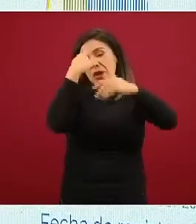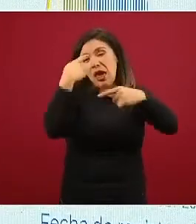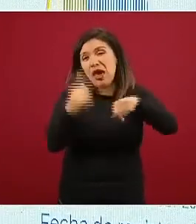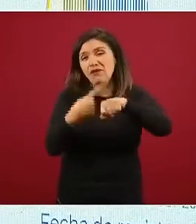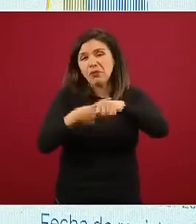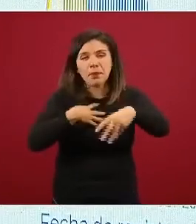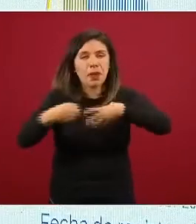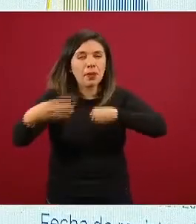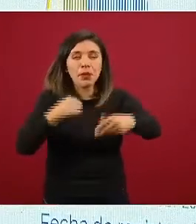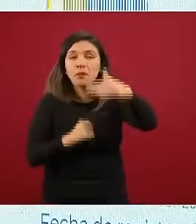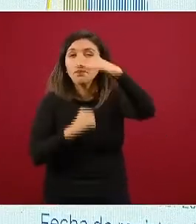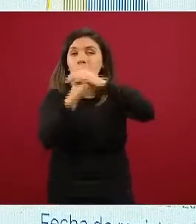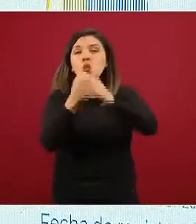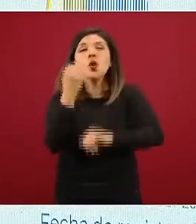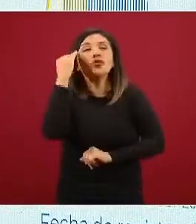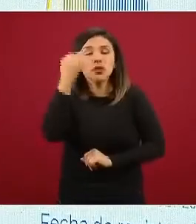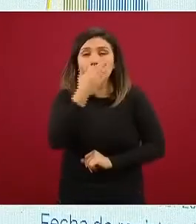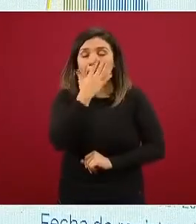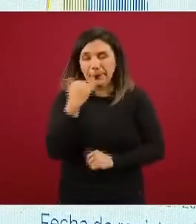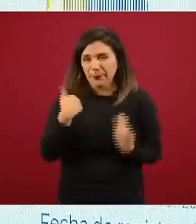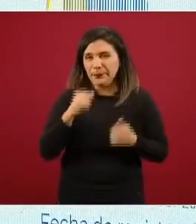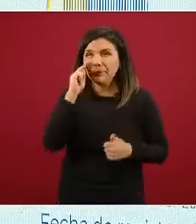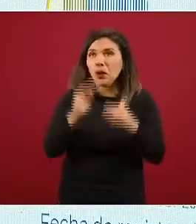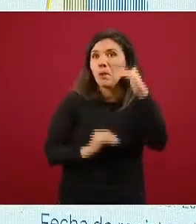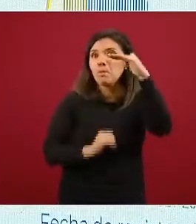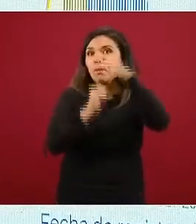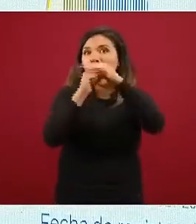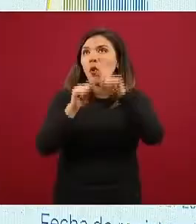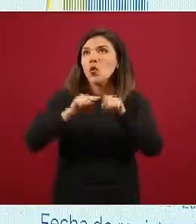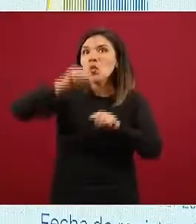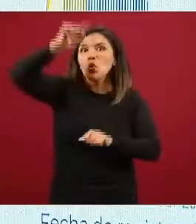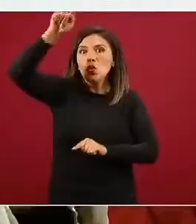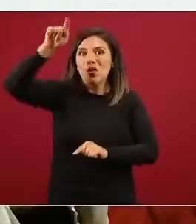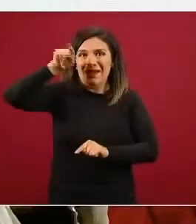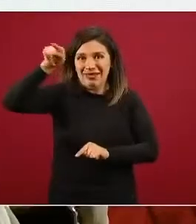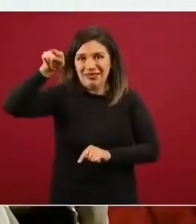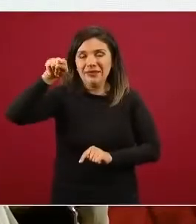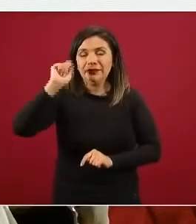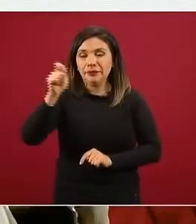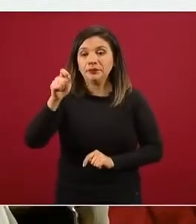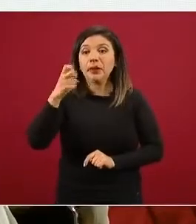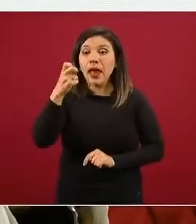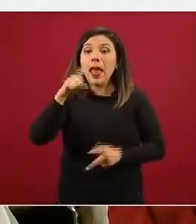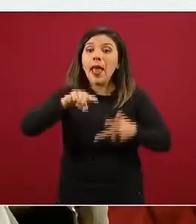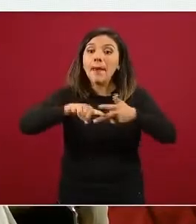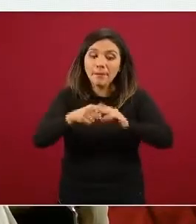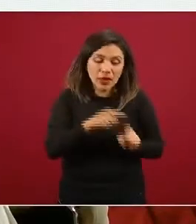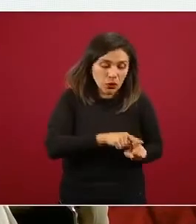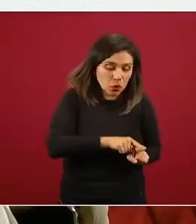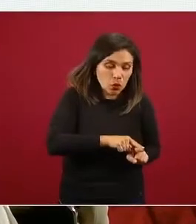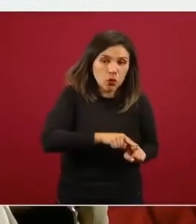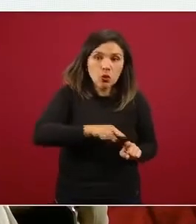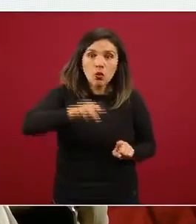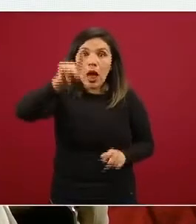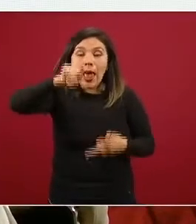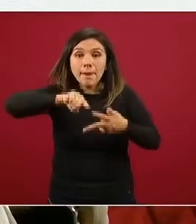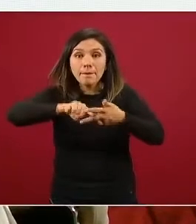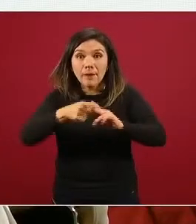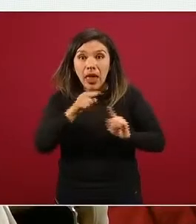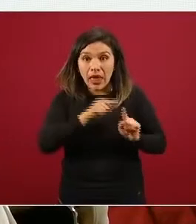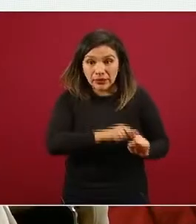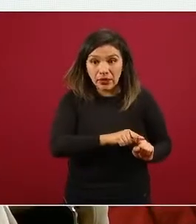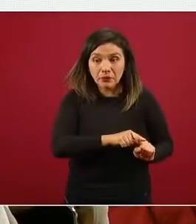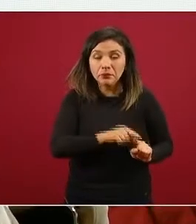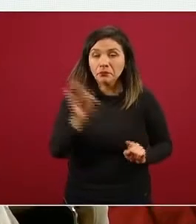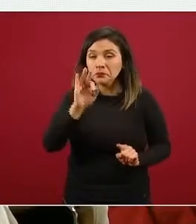epidémica. Está claro que este es el punto máximo y aquí es donde la curva inicia.